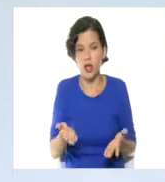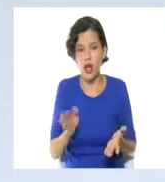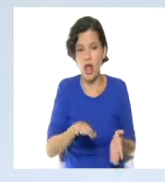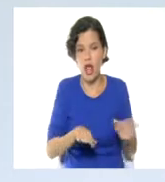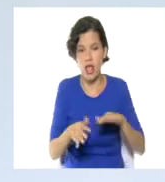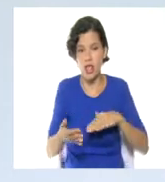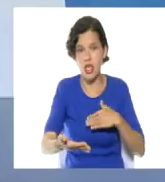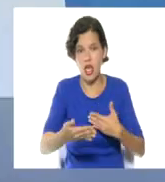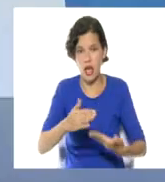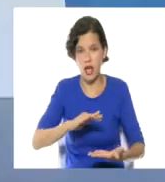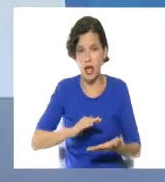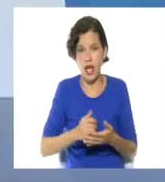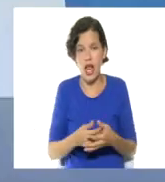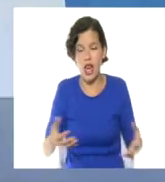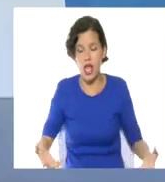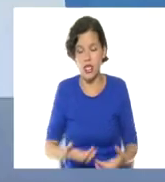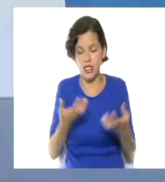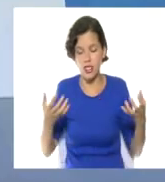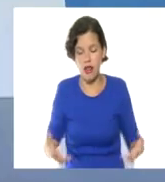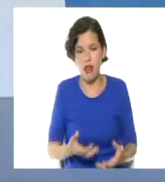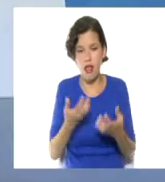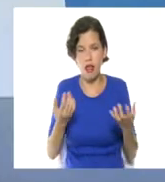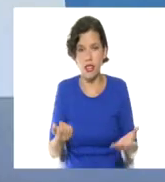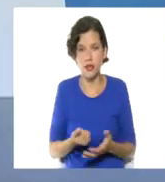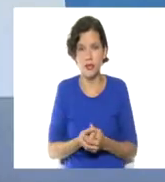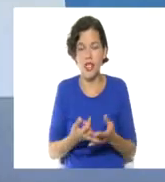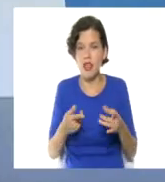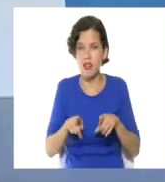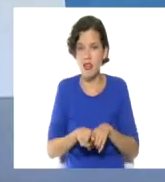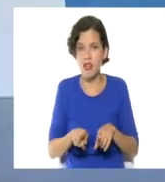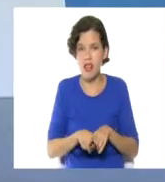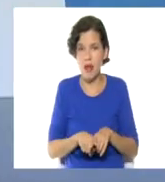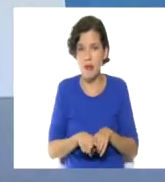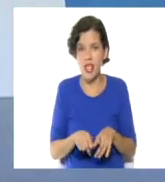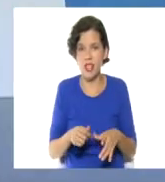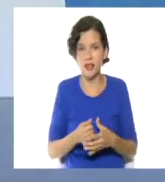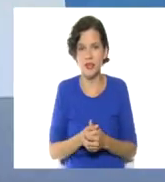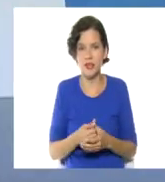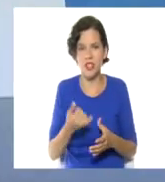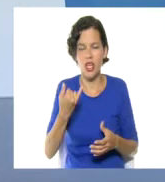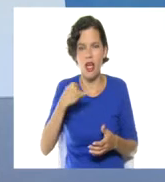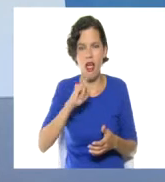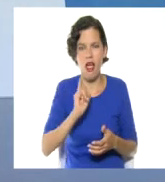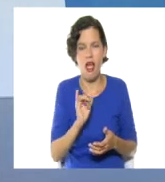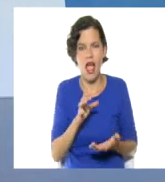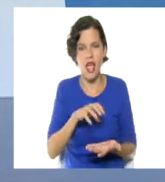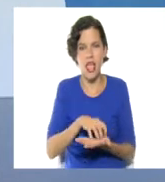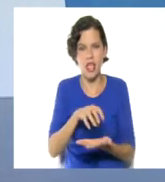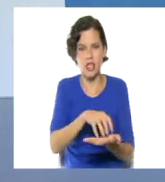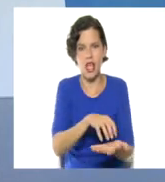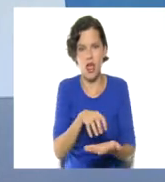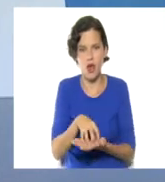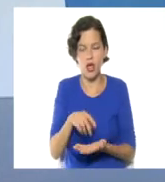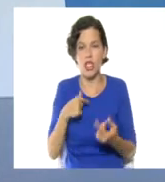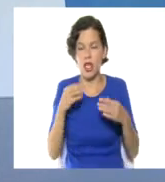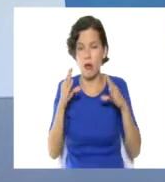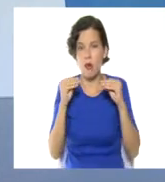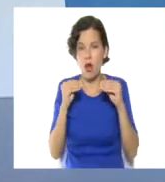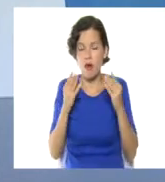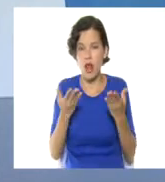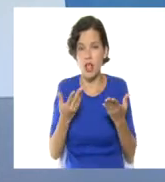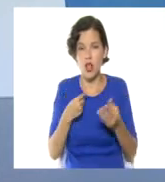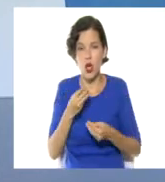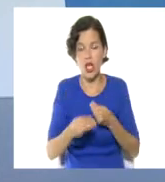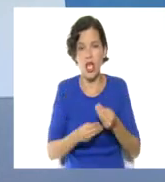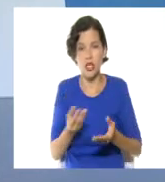hallaca o el bollito aliñado, la ensalada de gallina, también hay estados que estábamos comentando que